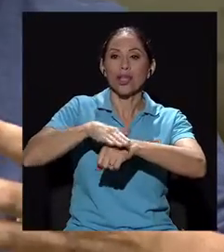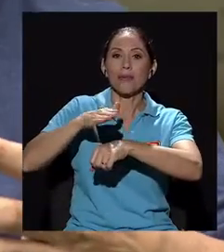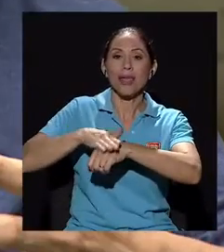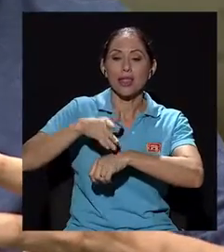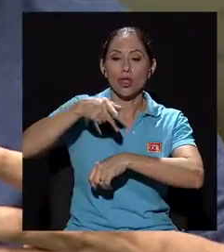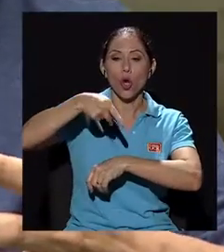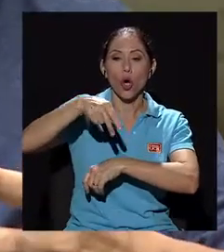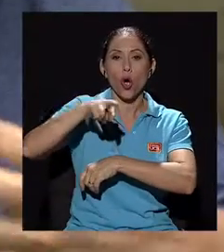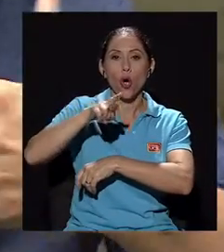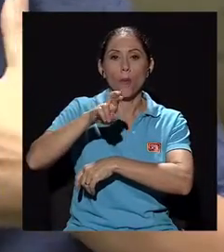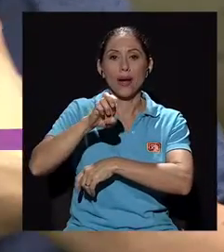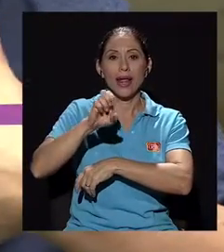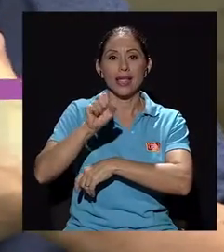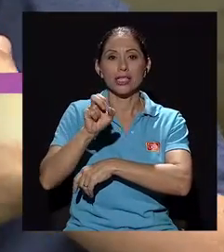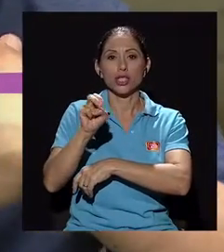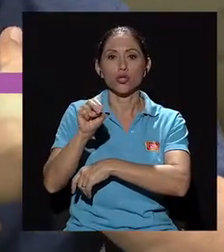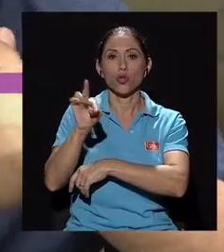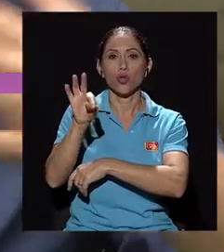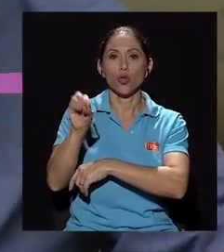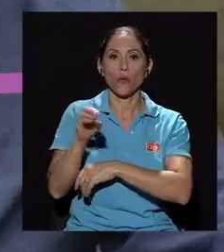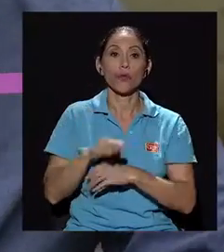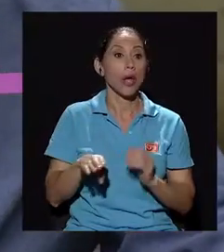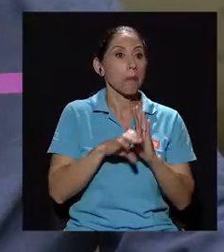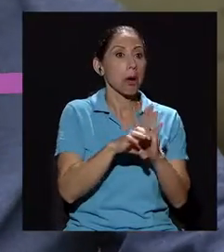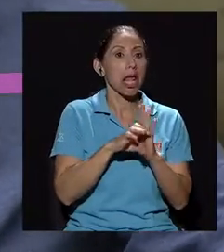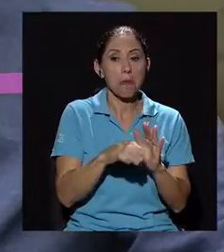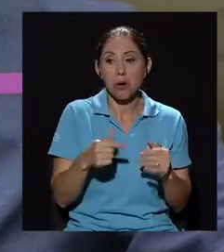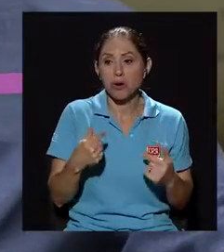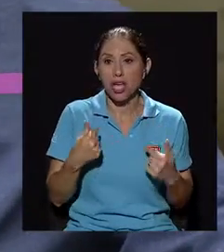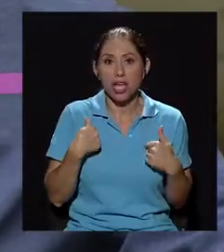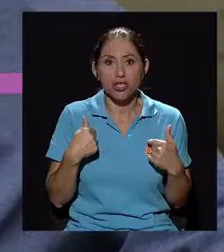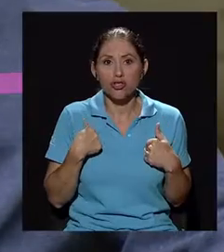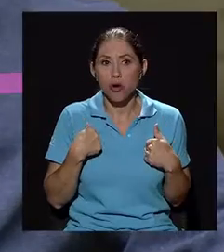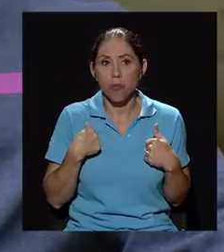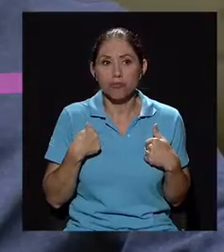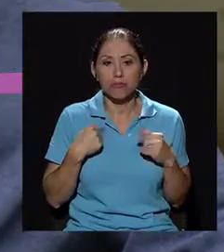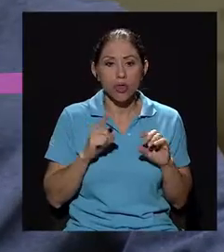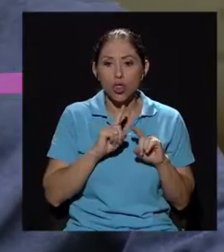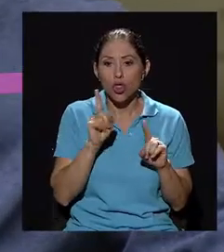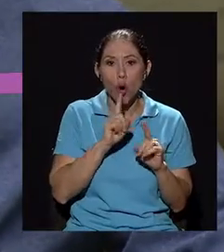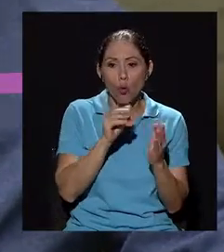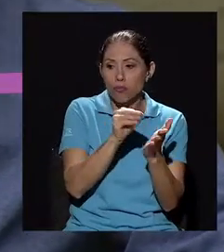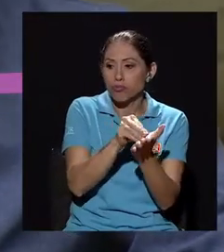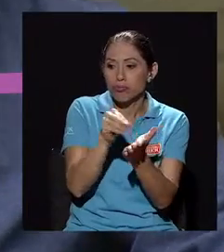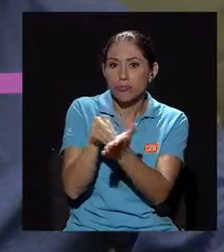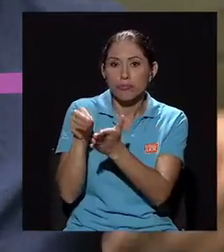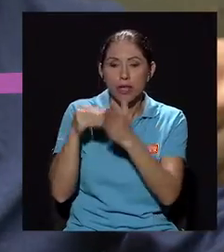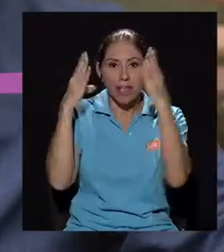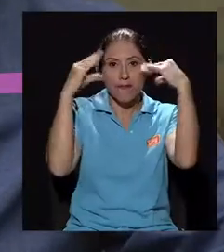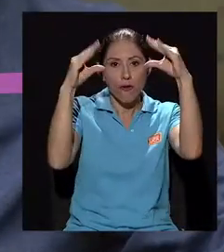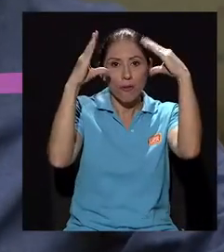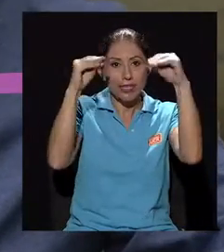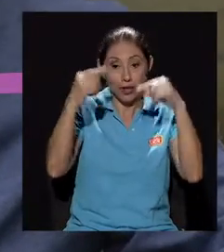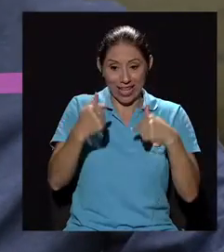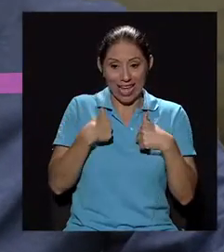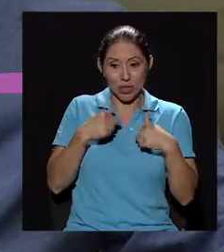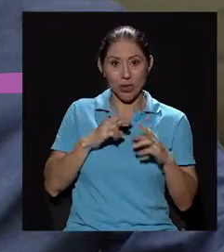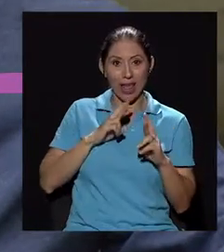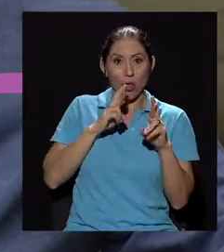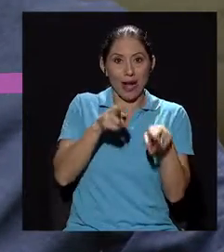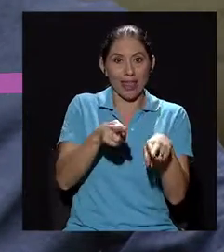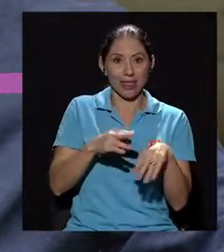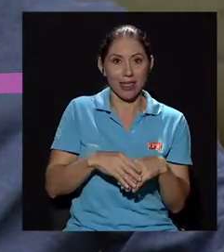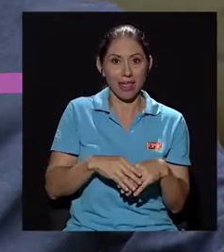O sea, que yo no había dispuesto en ningún lado la información que yo era donante. Entonces se presumía que yo, al